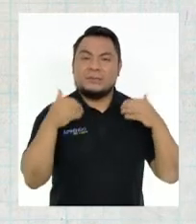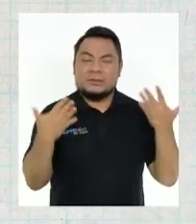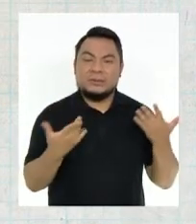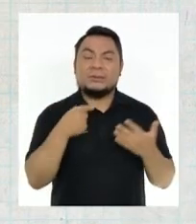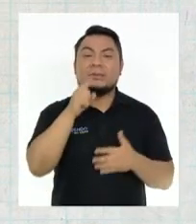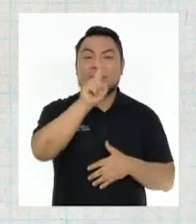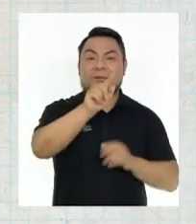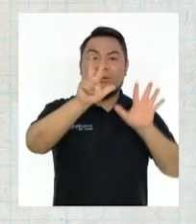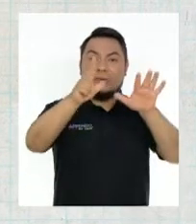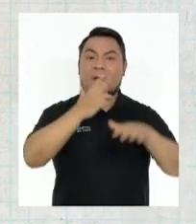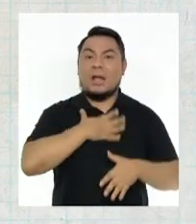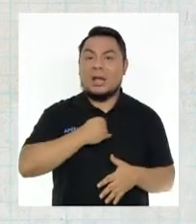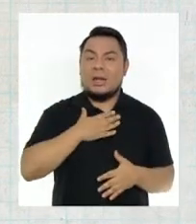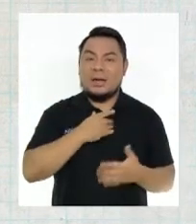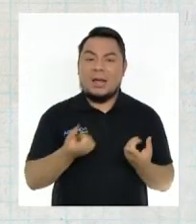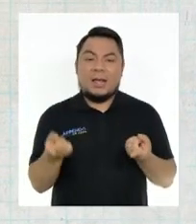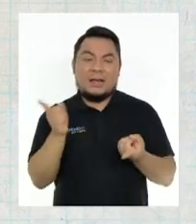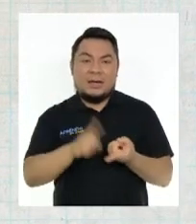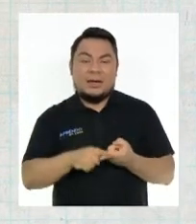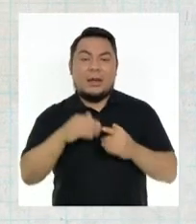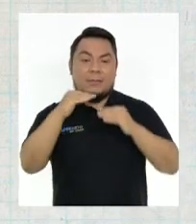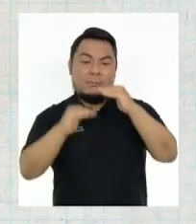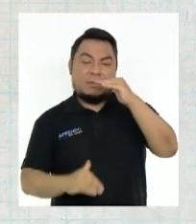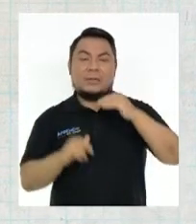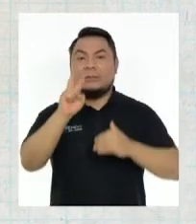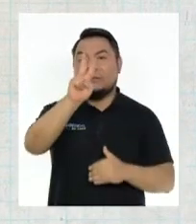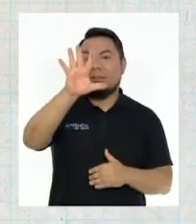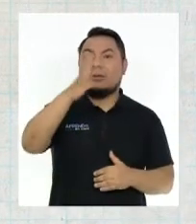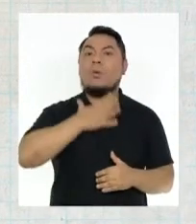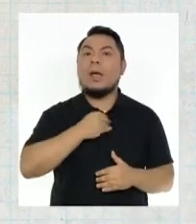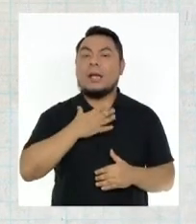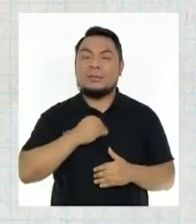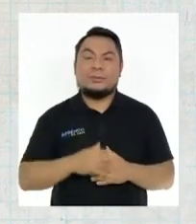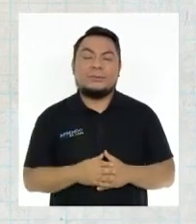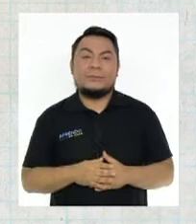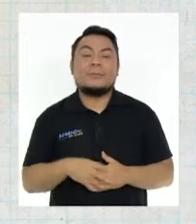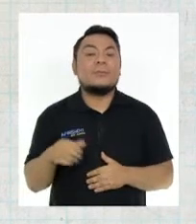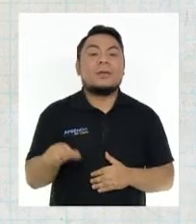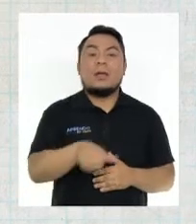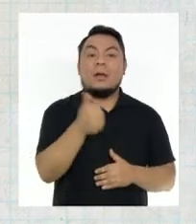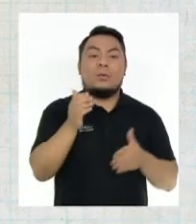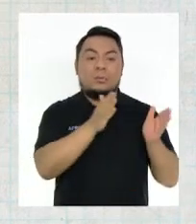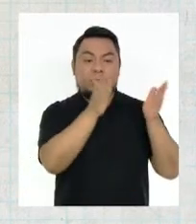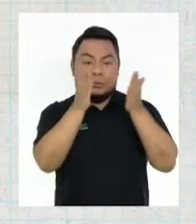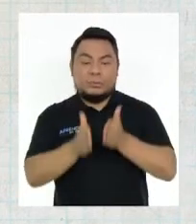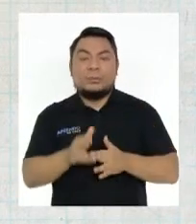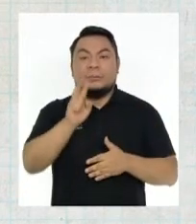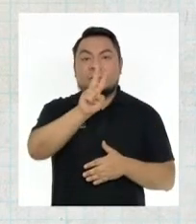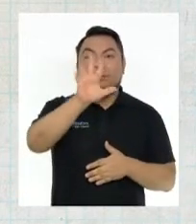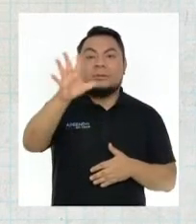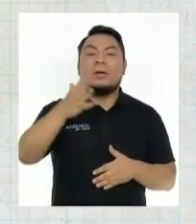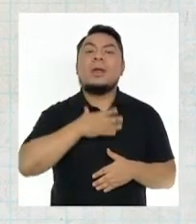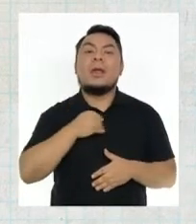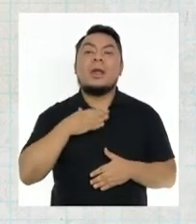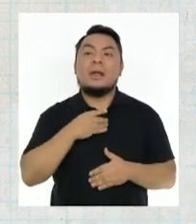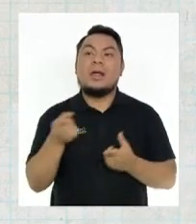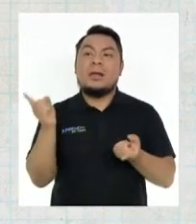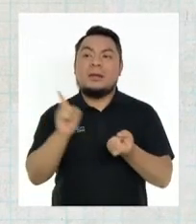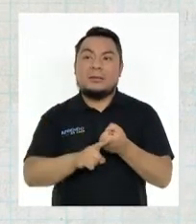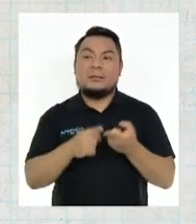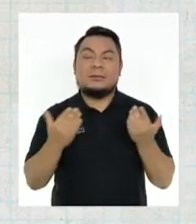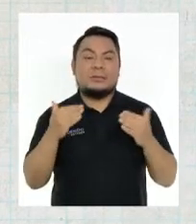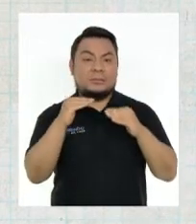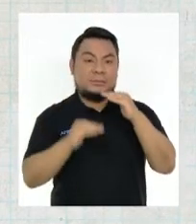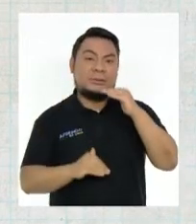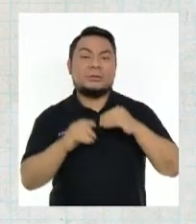los 18 años hasta los menores de 25. En el segundo intervalo, desde los 25 años hasta los menores